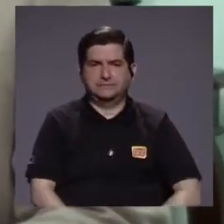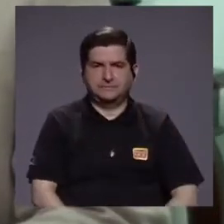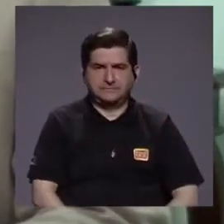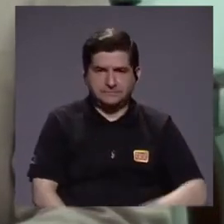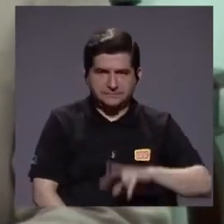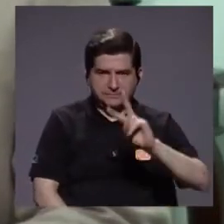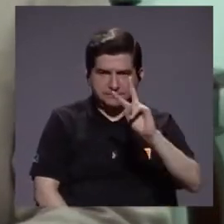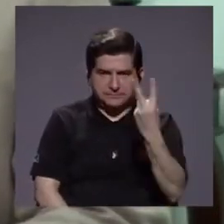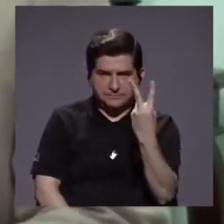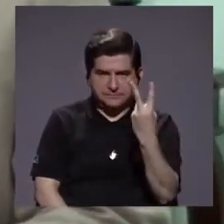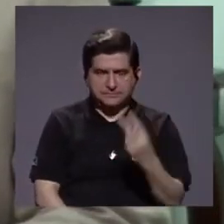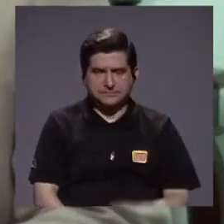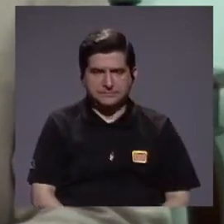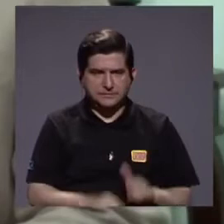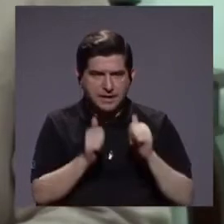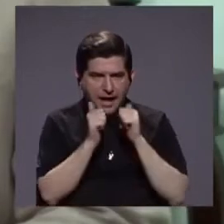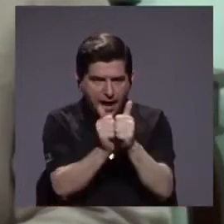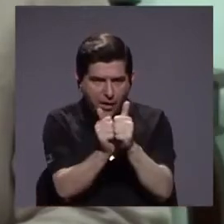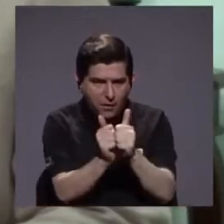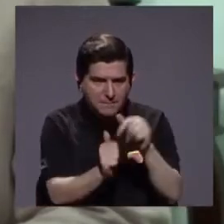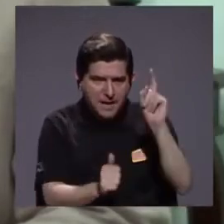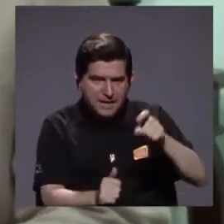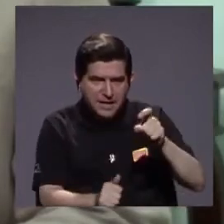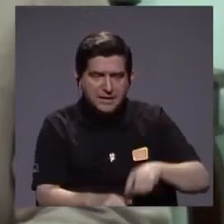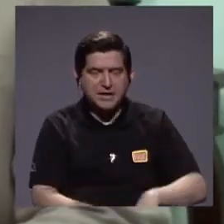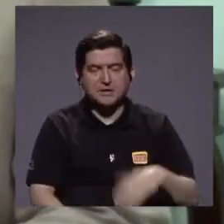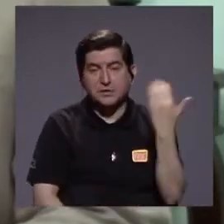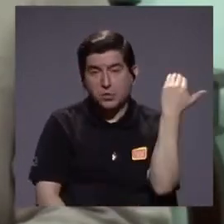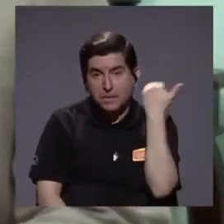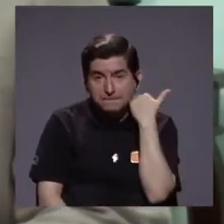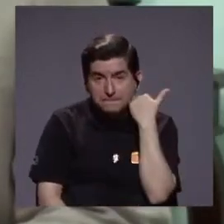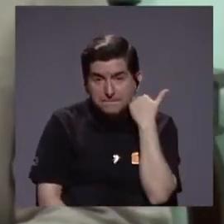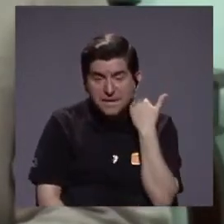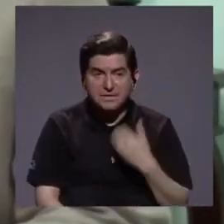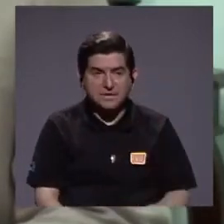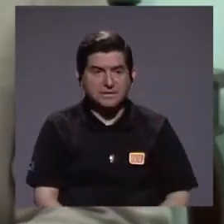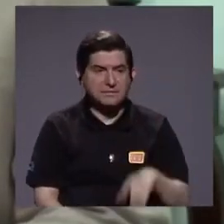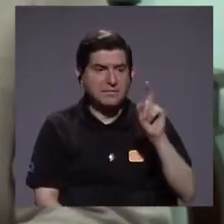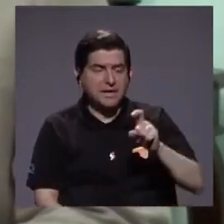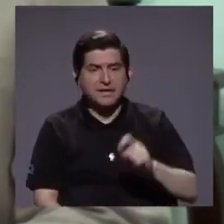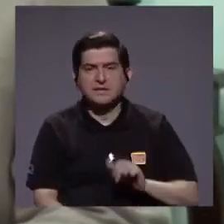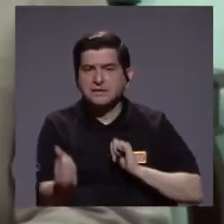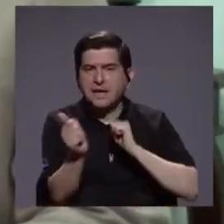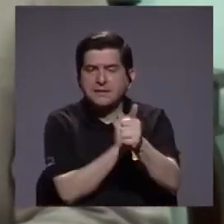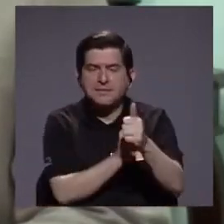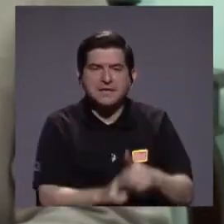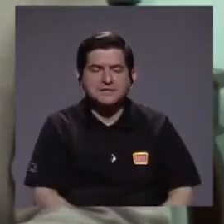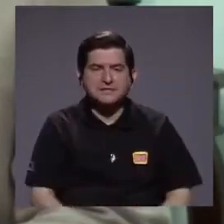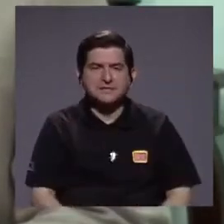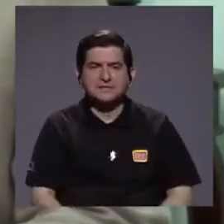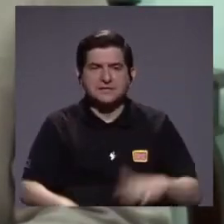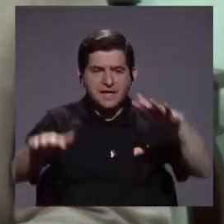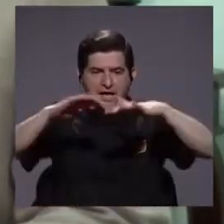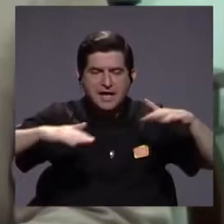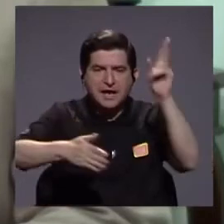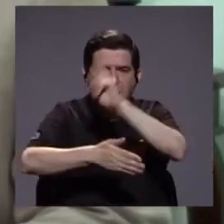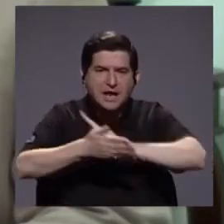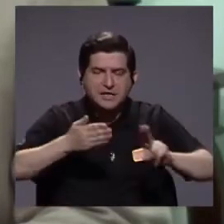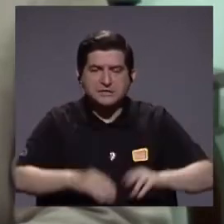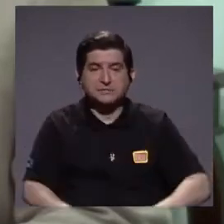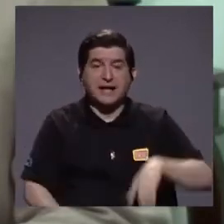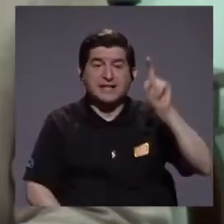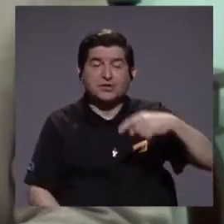En segundo lugar, el acompañamiento que se le debe dar a las víctimas debe trascender las fronteras universitarias, debe